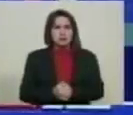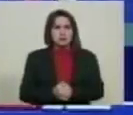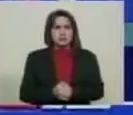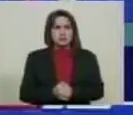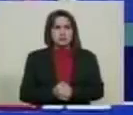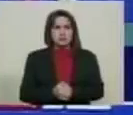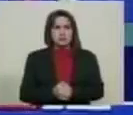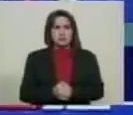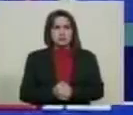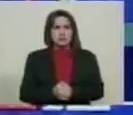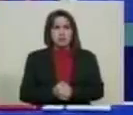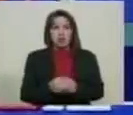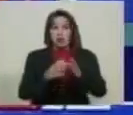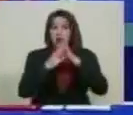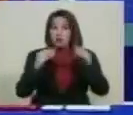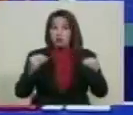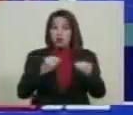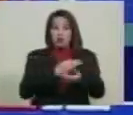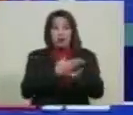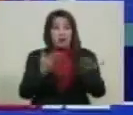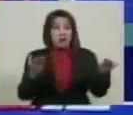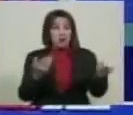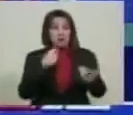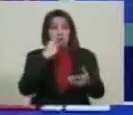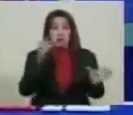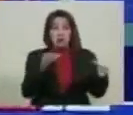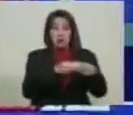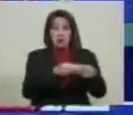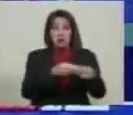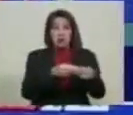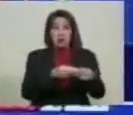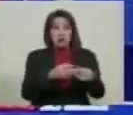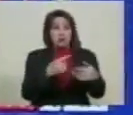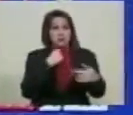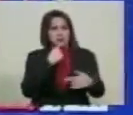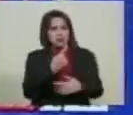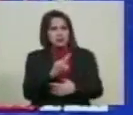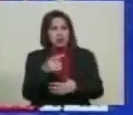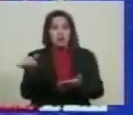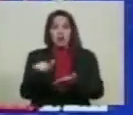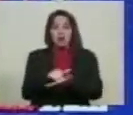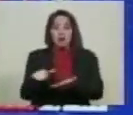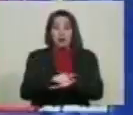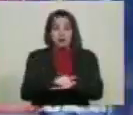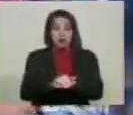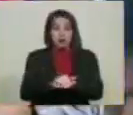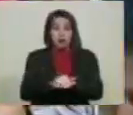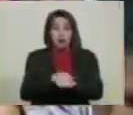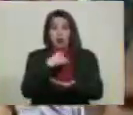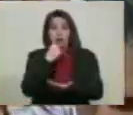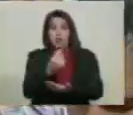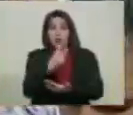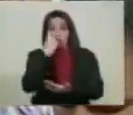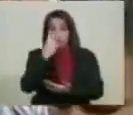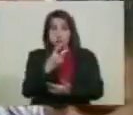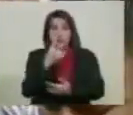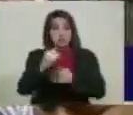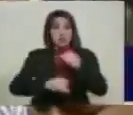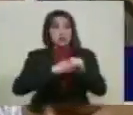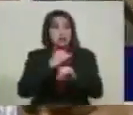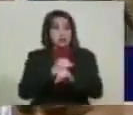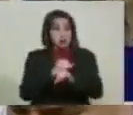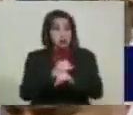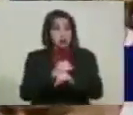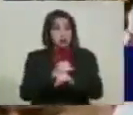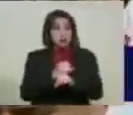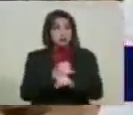Todos ellos, yo se lo decía allí en Nueva York y se lo digo aquí a los visitantes internacionales,